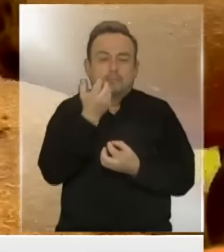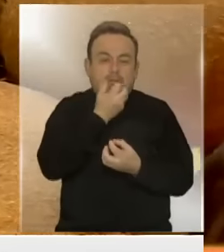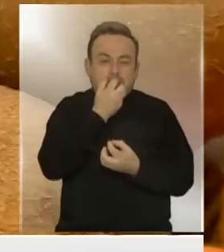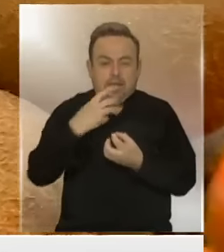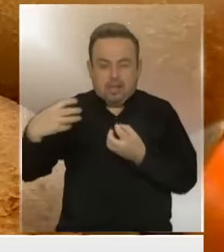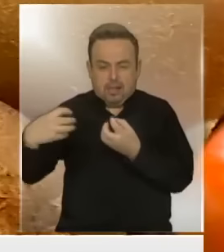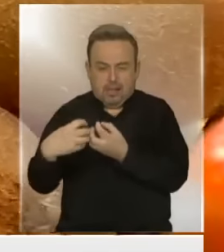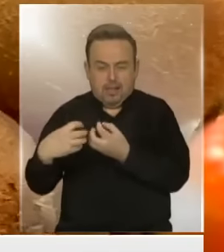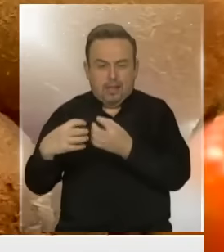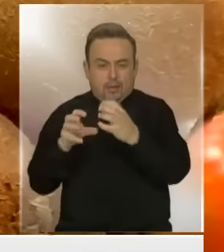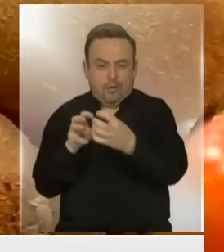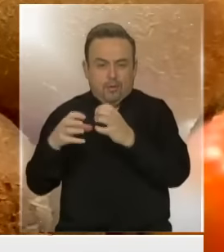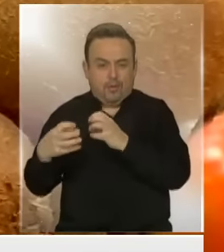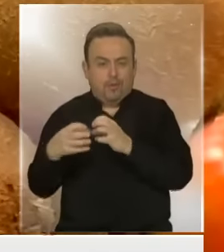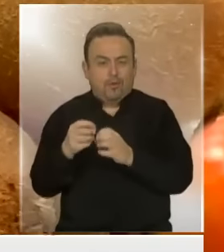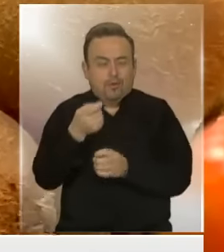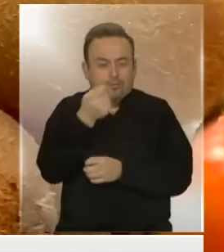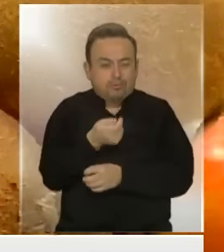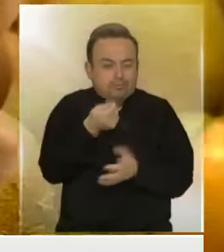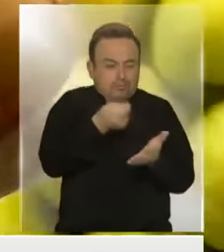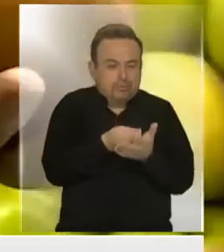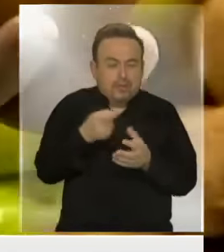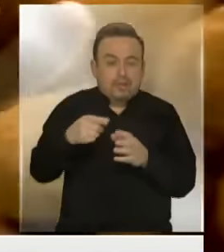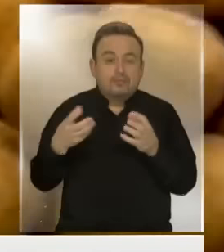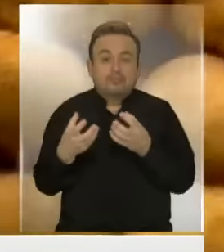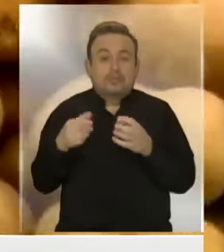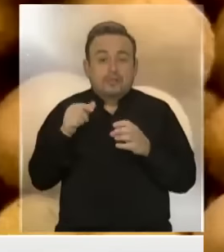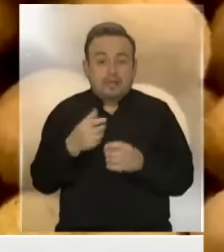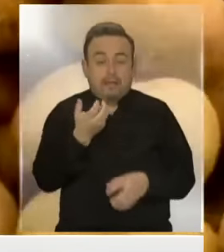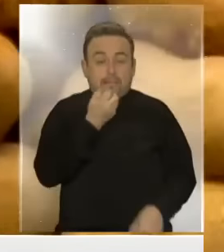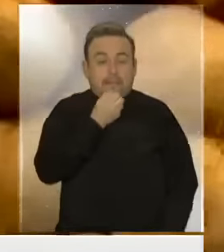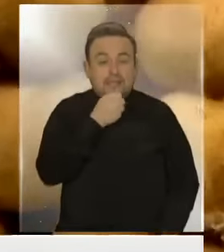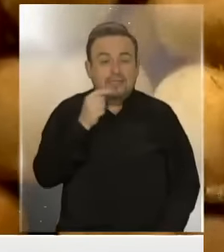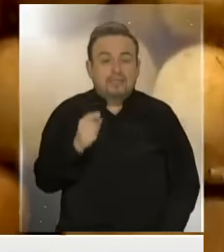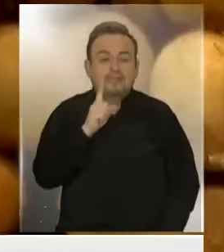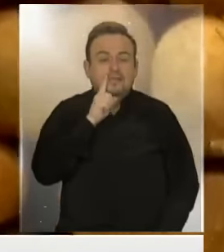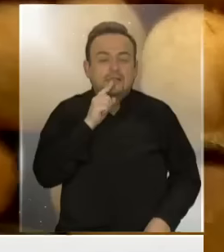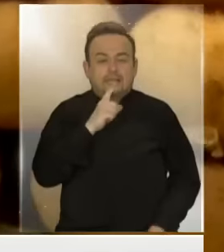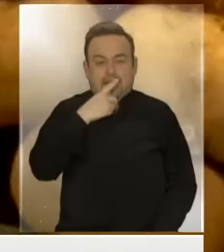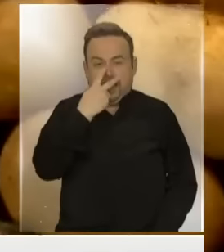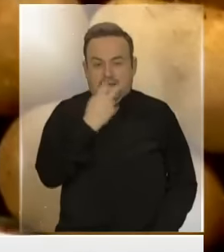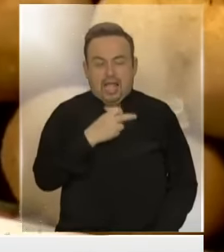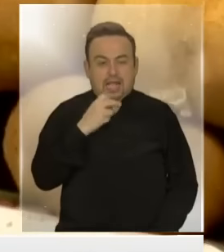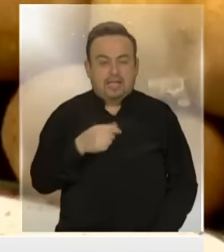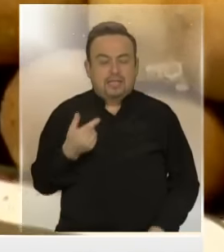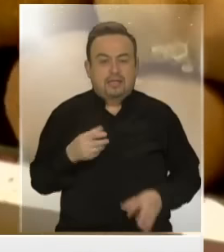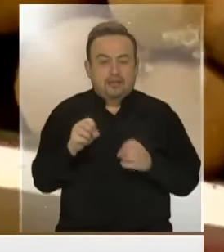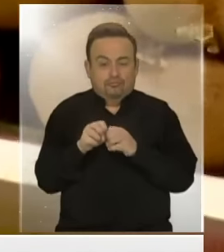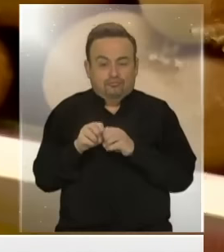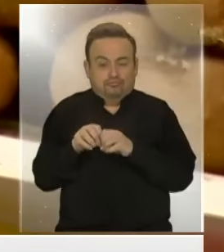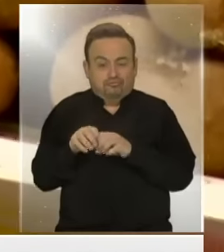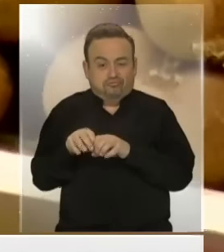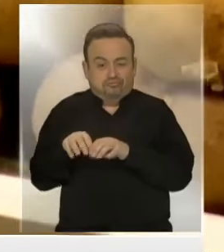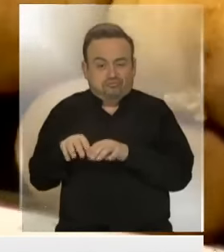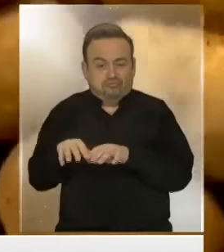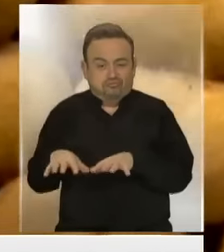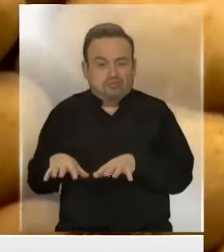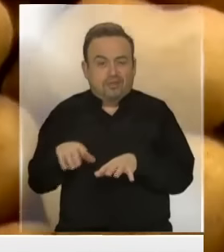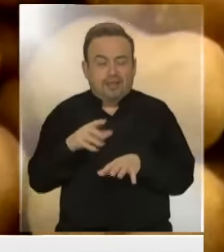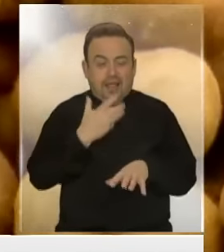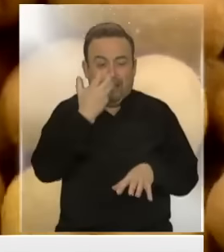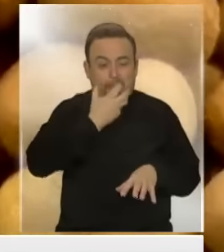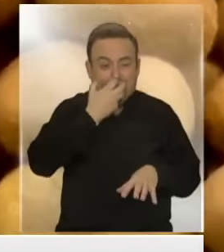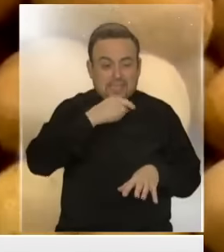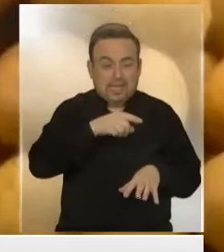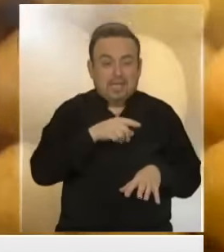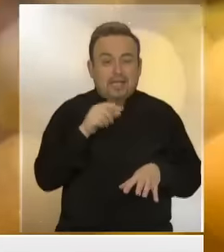manzana que recién se compró. ¿Por qué? Porque la manzana tiene un gas que se llama el etileno, que se expele, que sale al